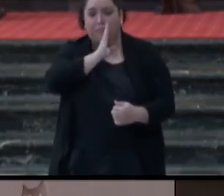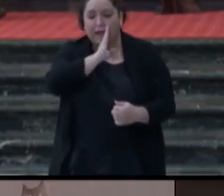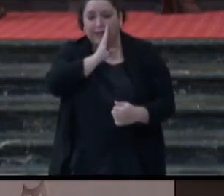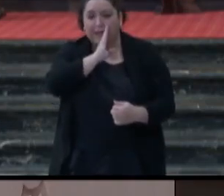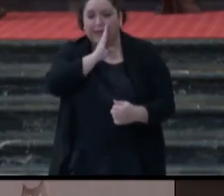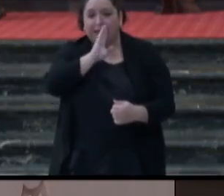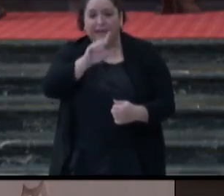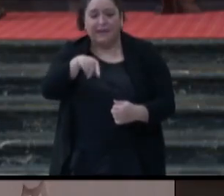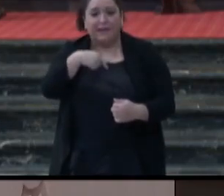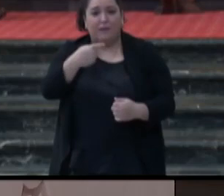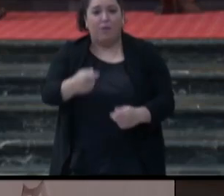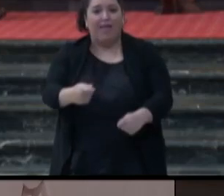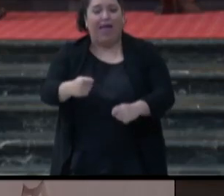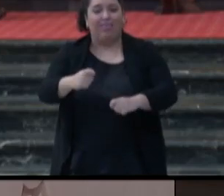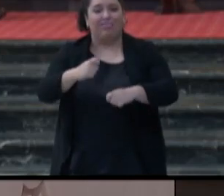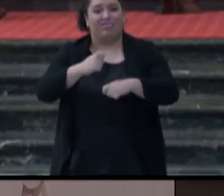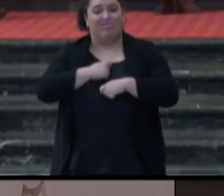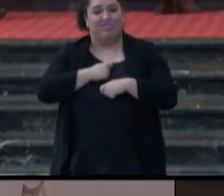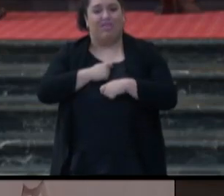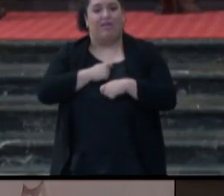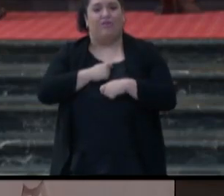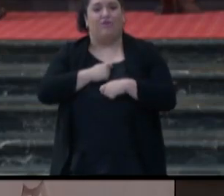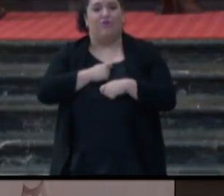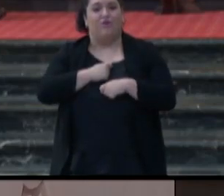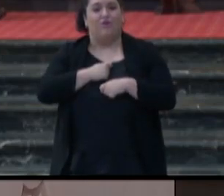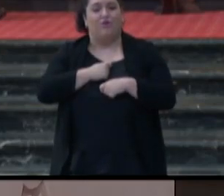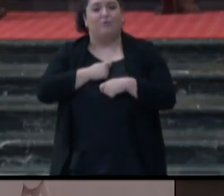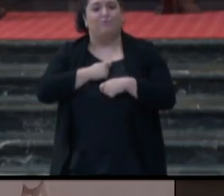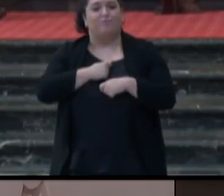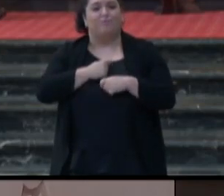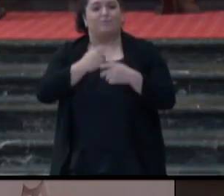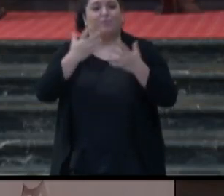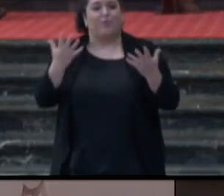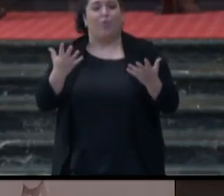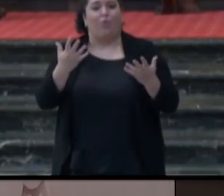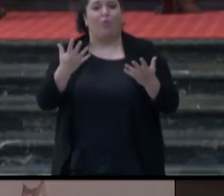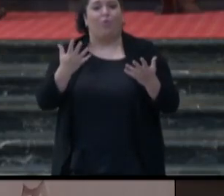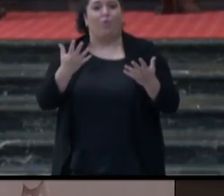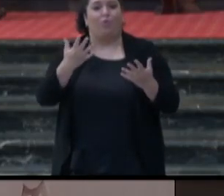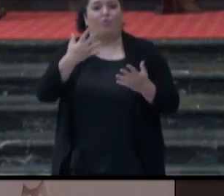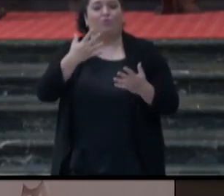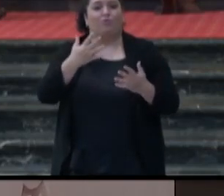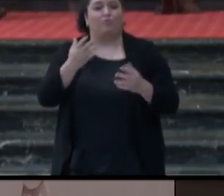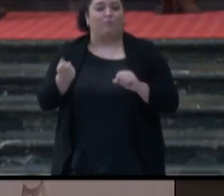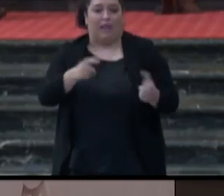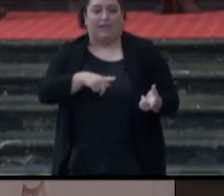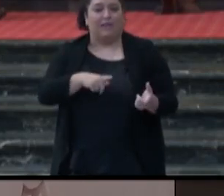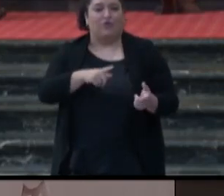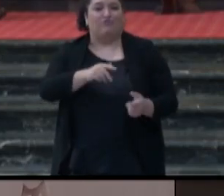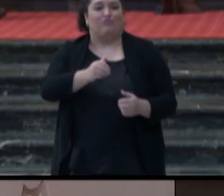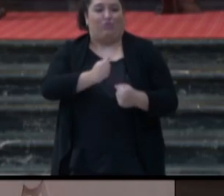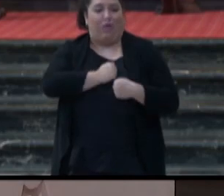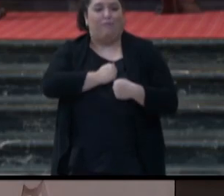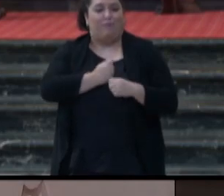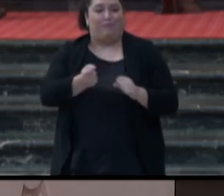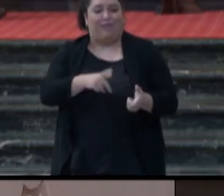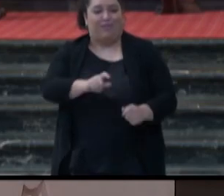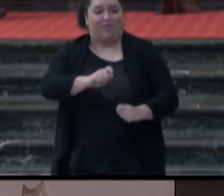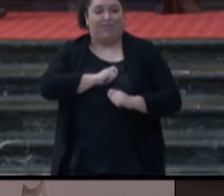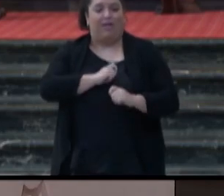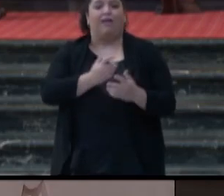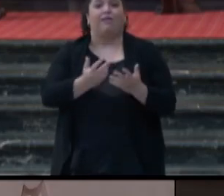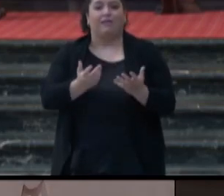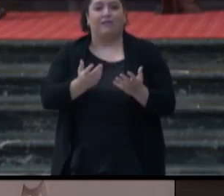han ido despertando en nosotros respuesta del mismo estilo y en el